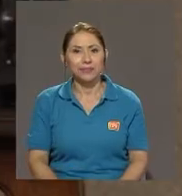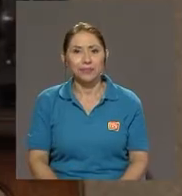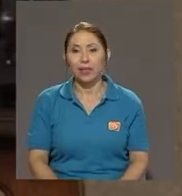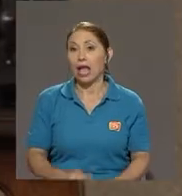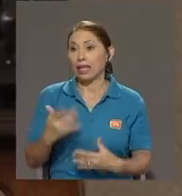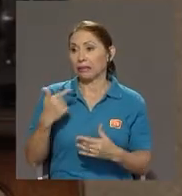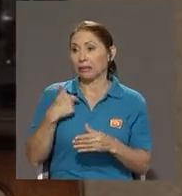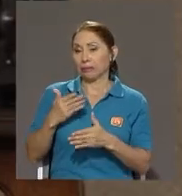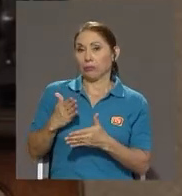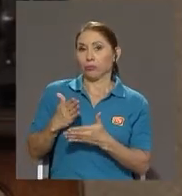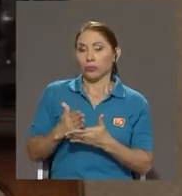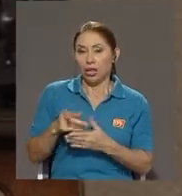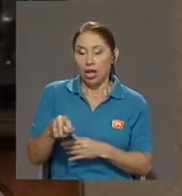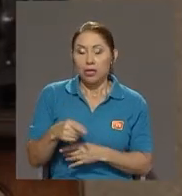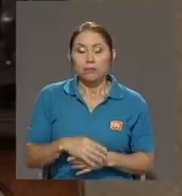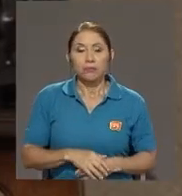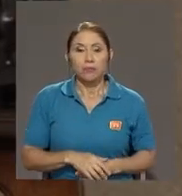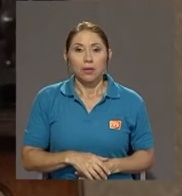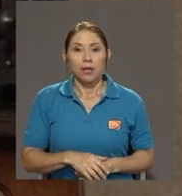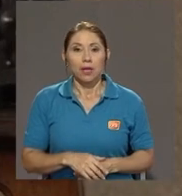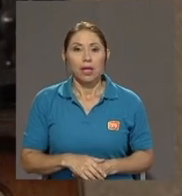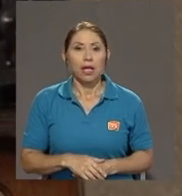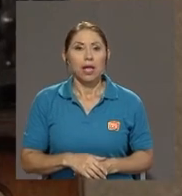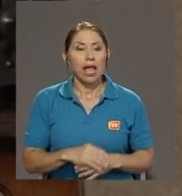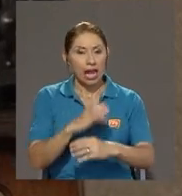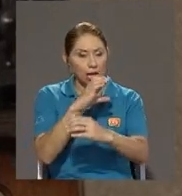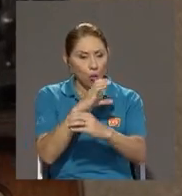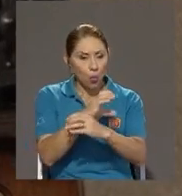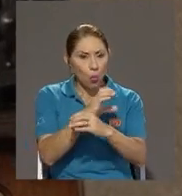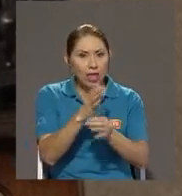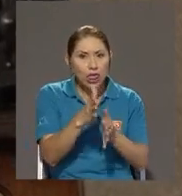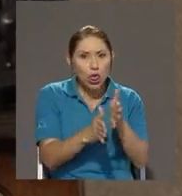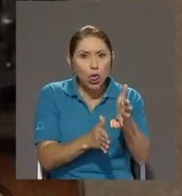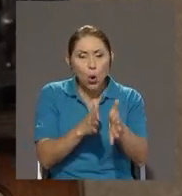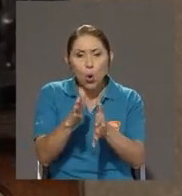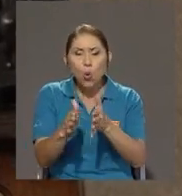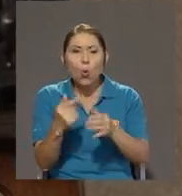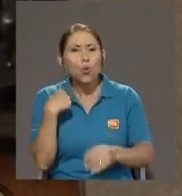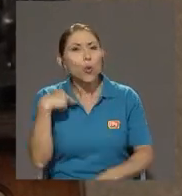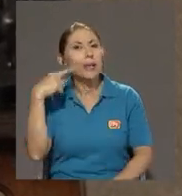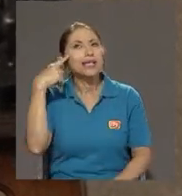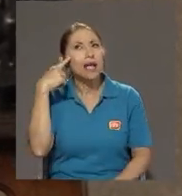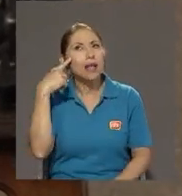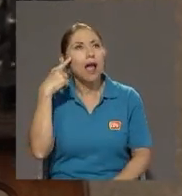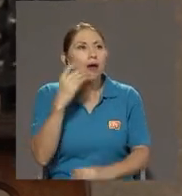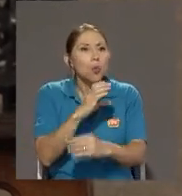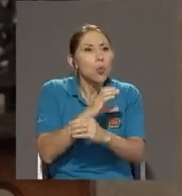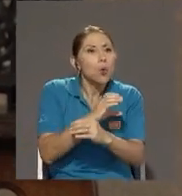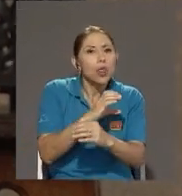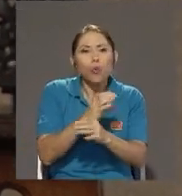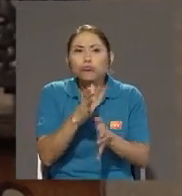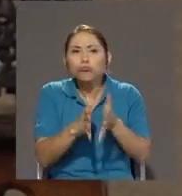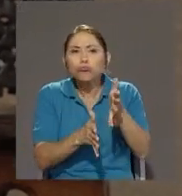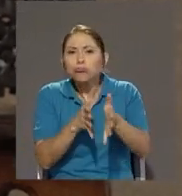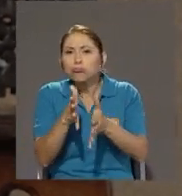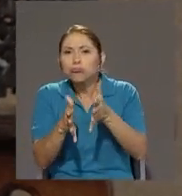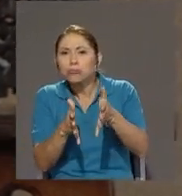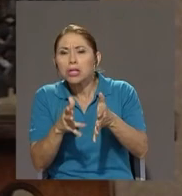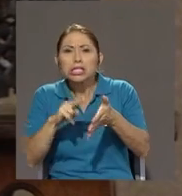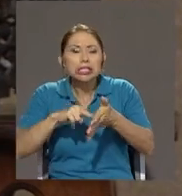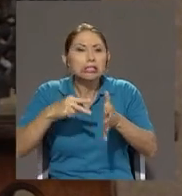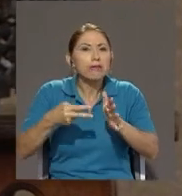doña Pamela, que es el cuido, uno pensaría que básicamente está pensando, y sobre todo por el tema de